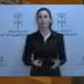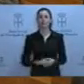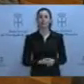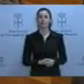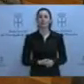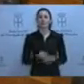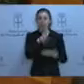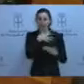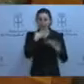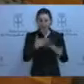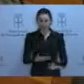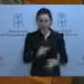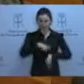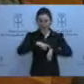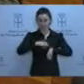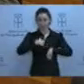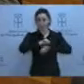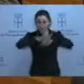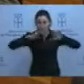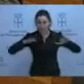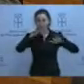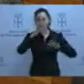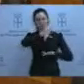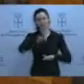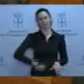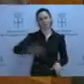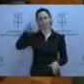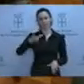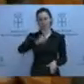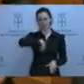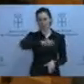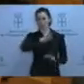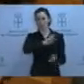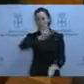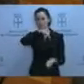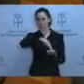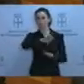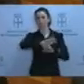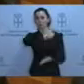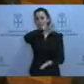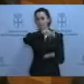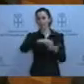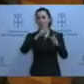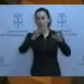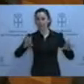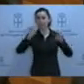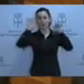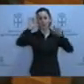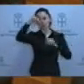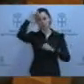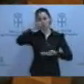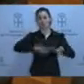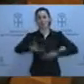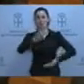En estos momentos, y esto se lo quiero decir porque me parece importante, estamos, desde la Consejería de Educación y Cultura,